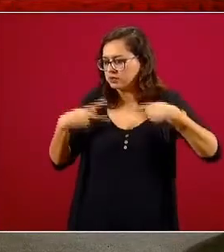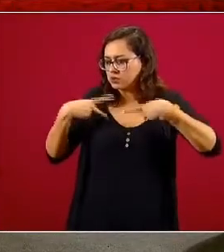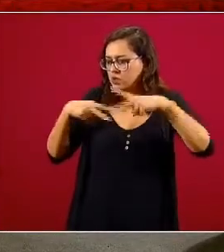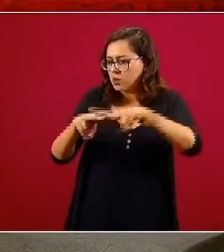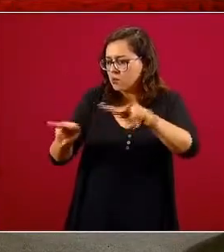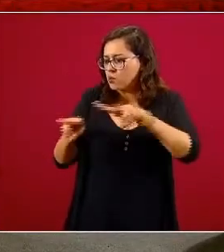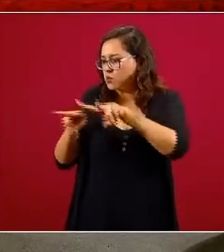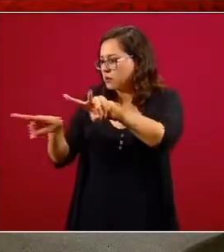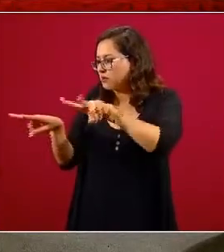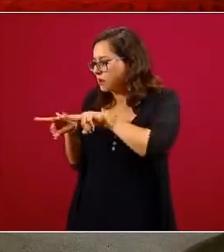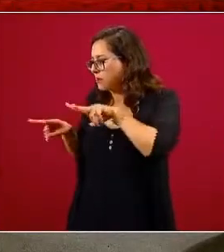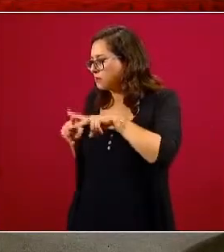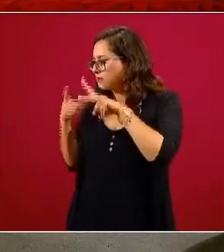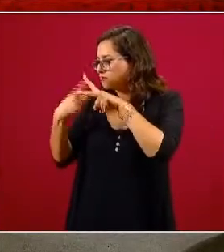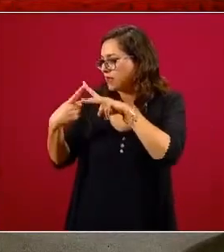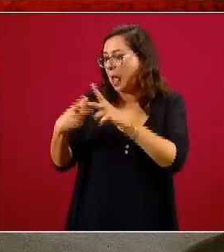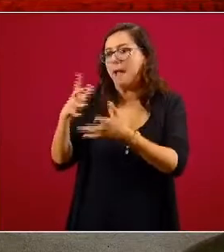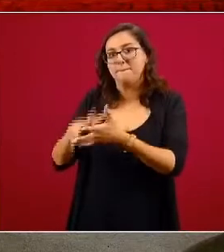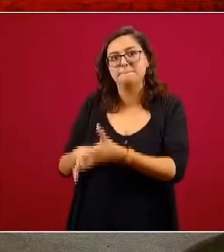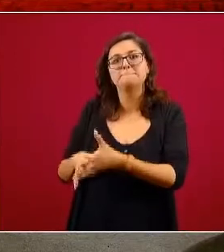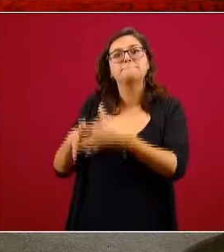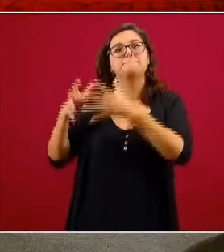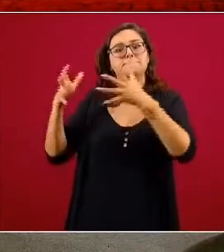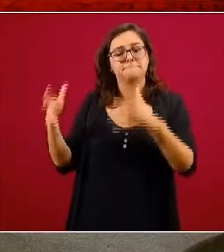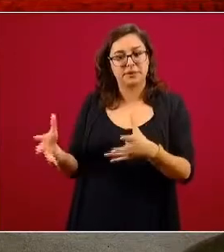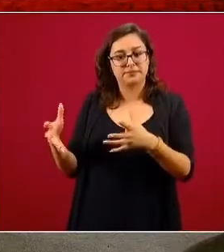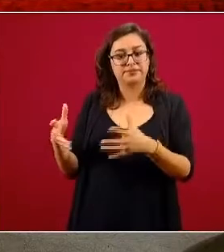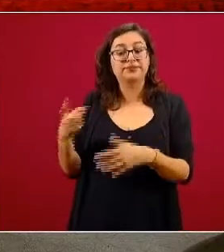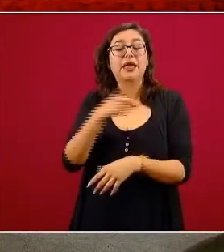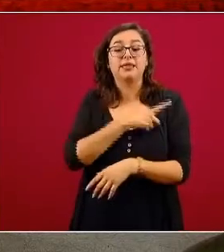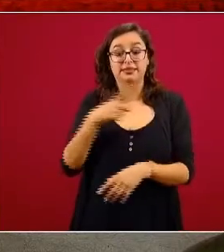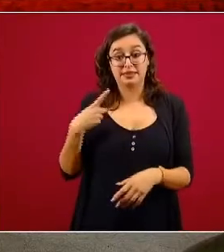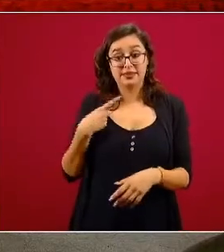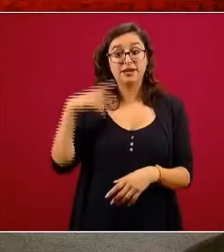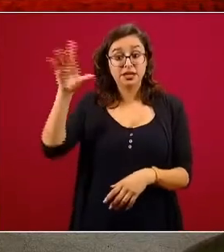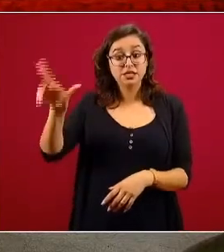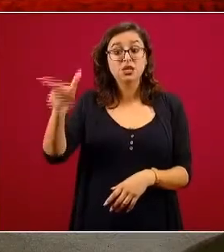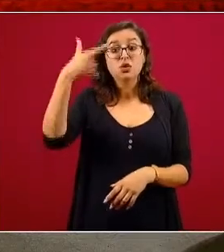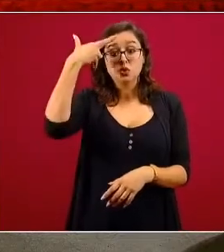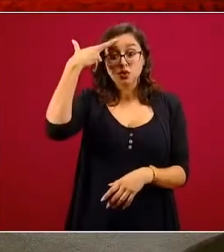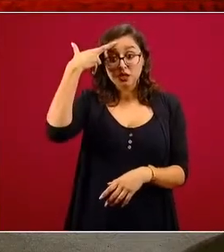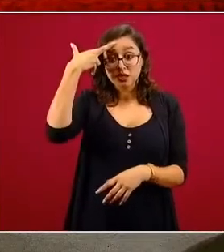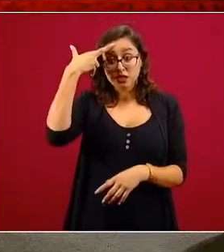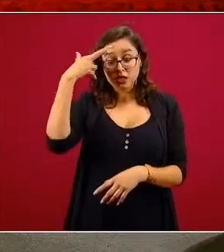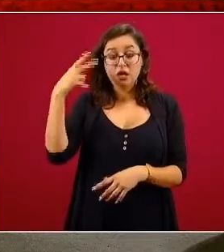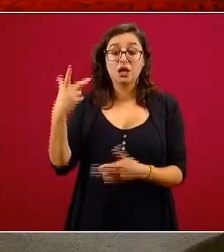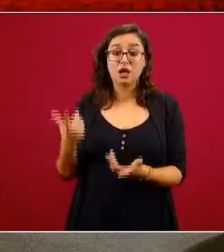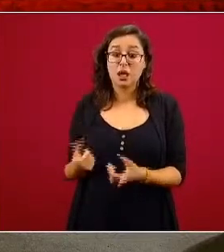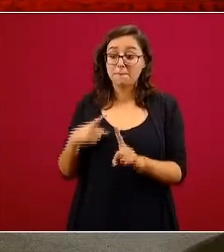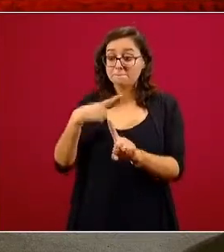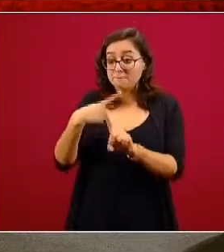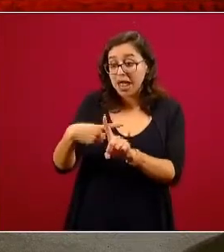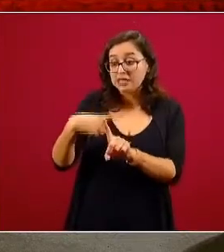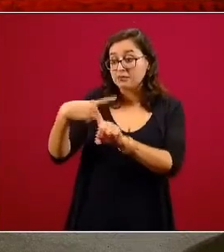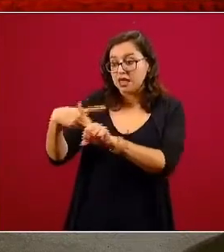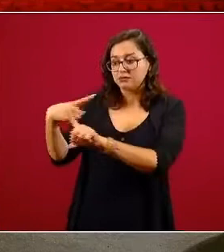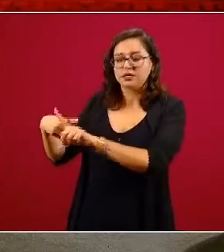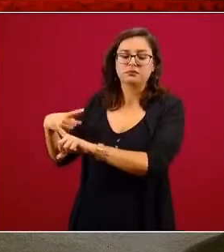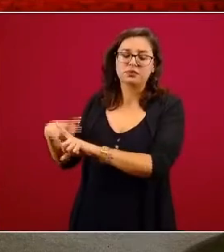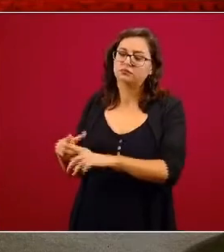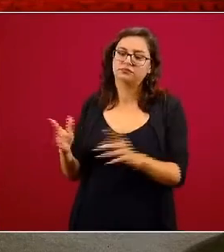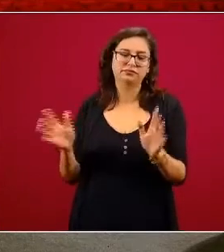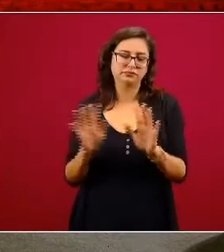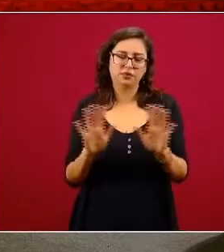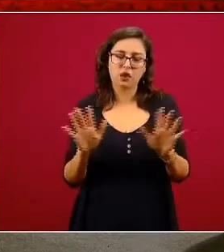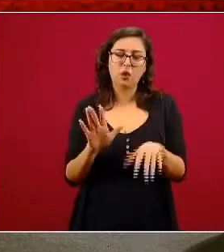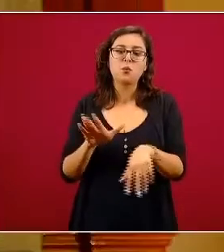que tienen estas condiciones de riesgo. No perder de vista que no es la suma directa, porque hay personas que